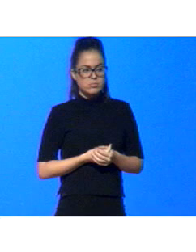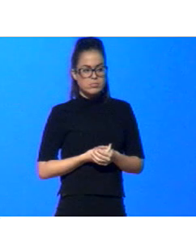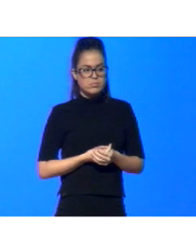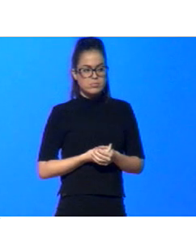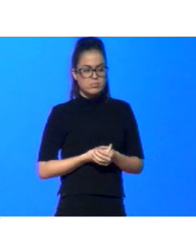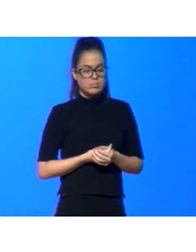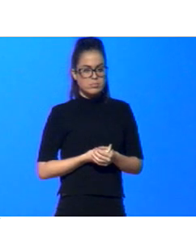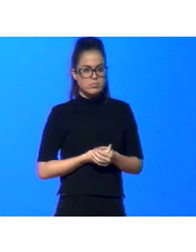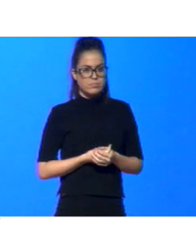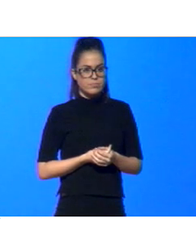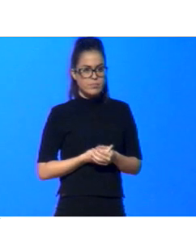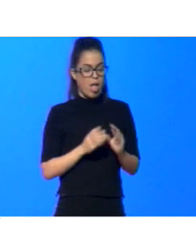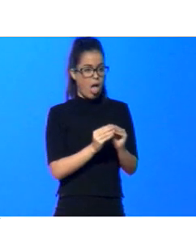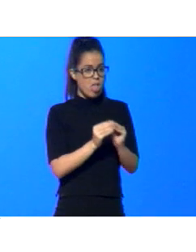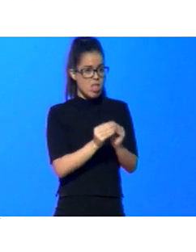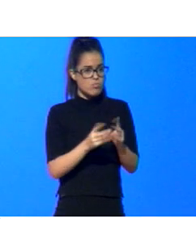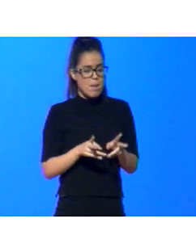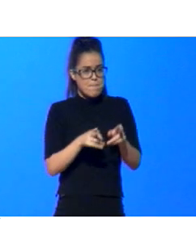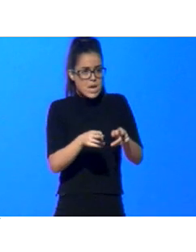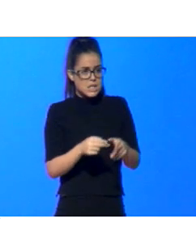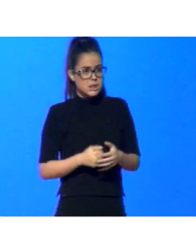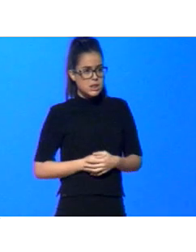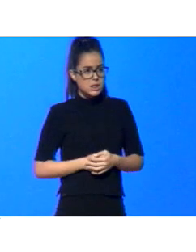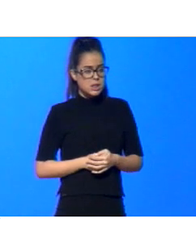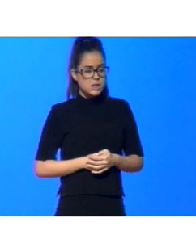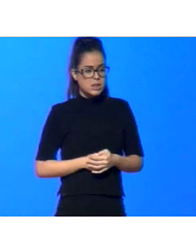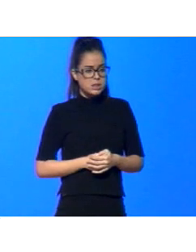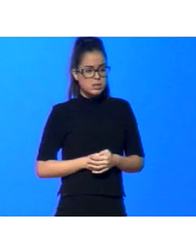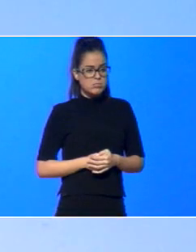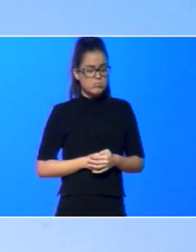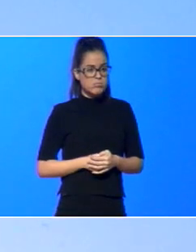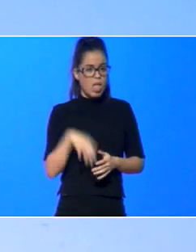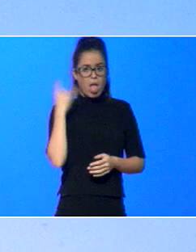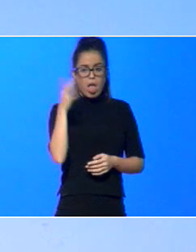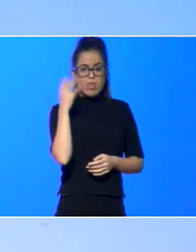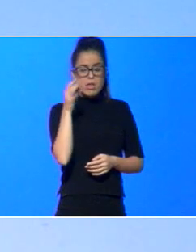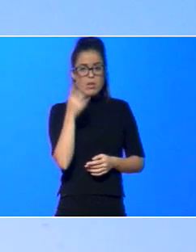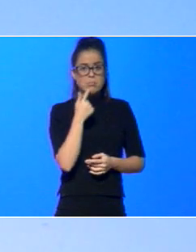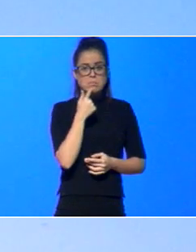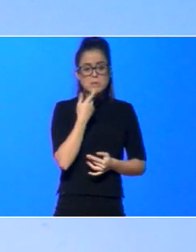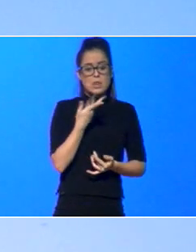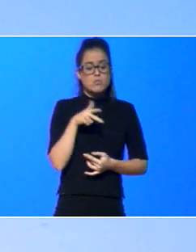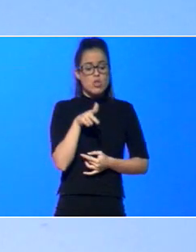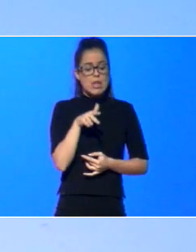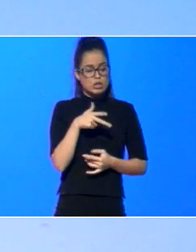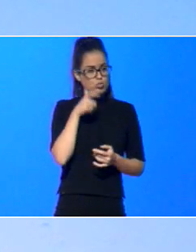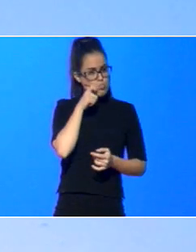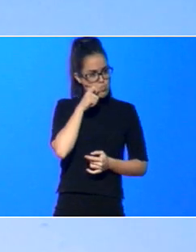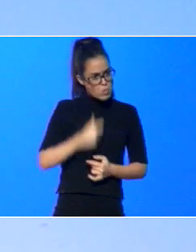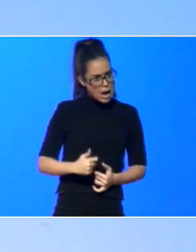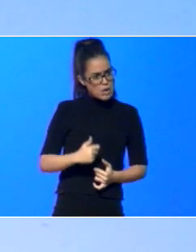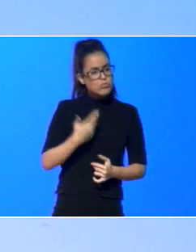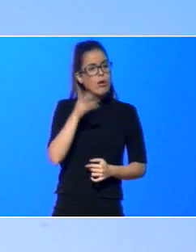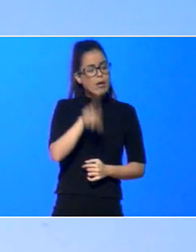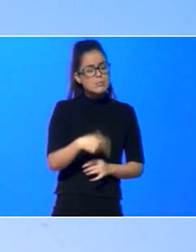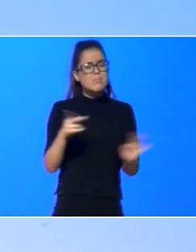hace Es parte no parte de la consideración de la convención como un derecho derecho humano Pero también es